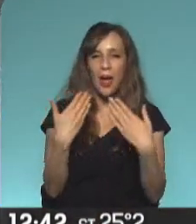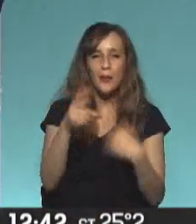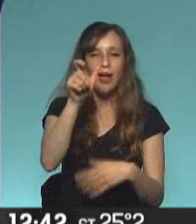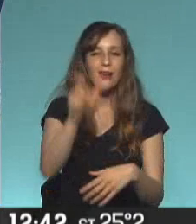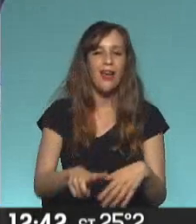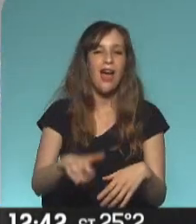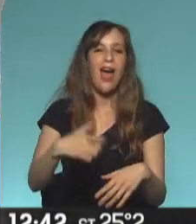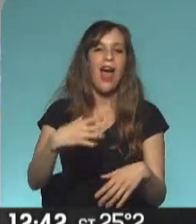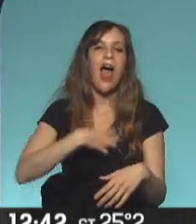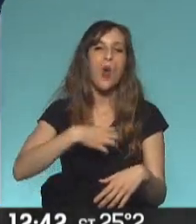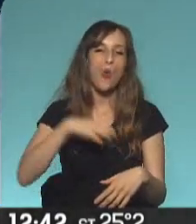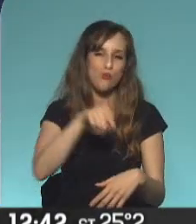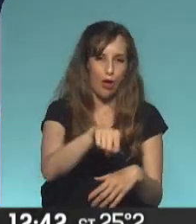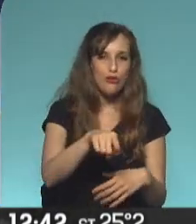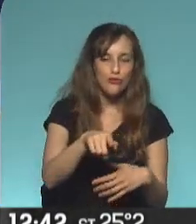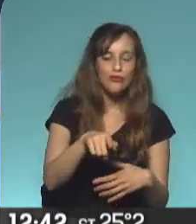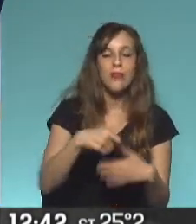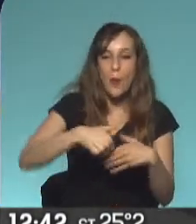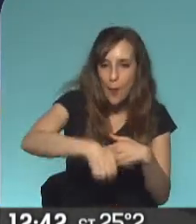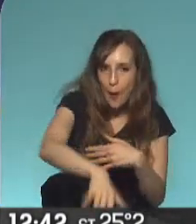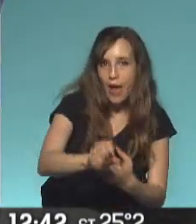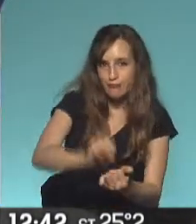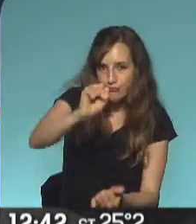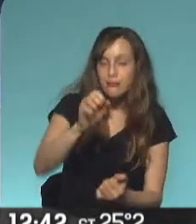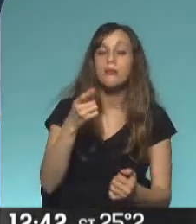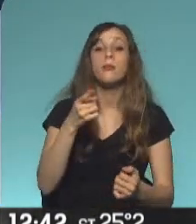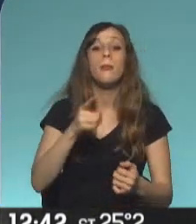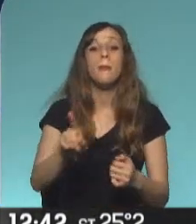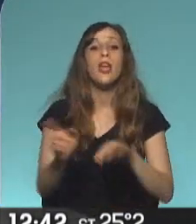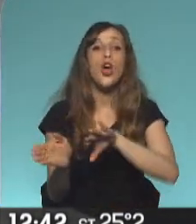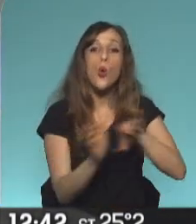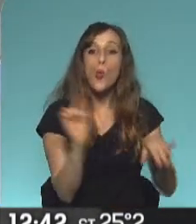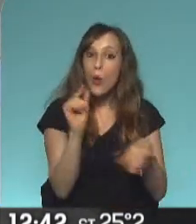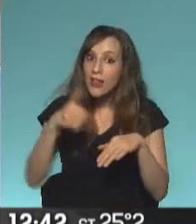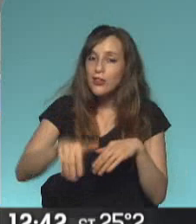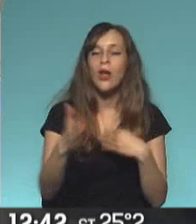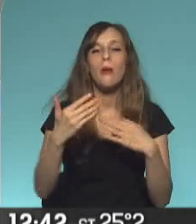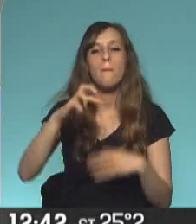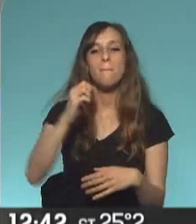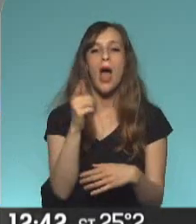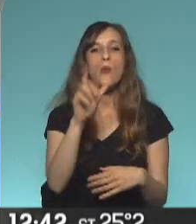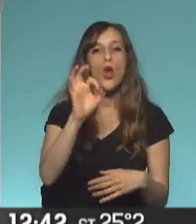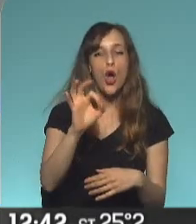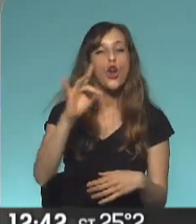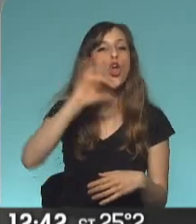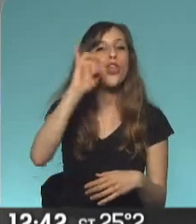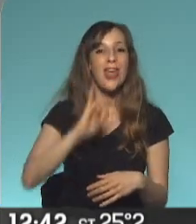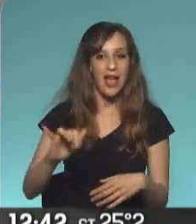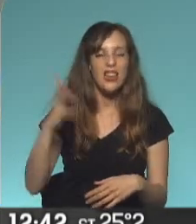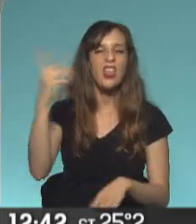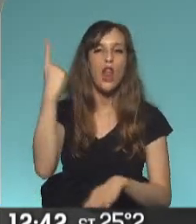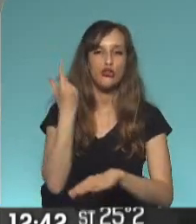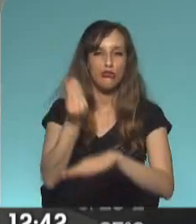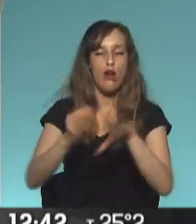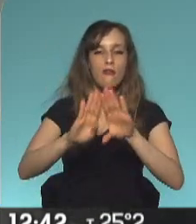aquí en el hospital de la Facultad de Odontología de la UBA, pero en instantes vamos a estar hablando con Pablo Rodríguez, él es el decano de esta facultad, que nos va a